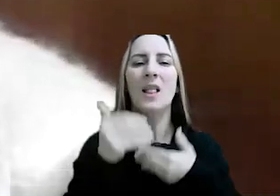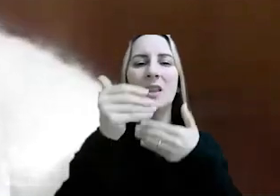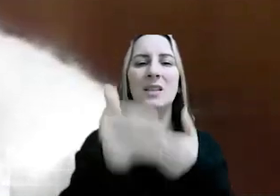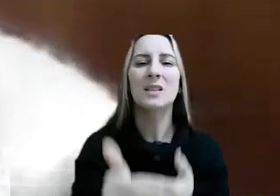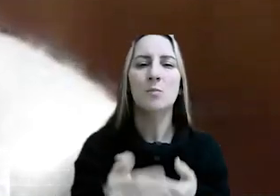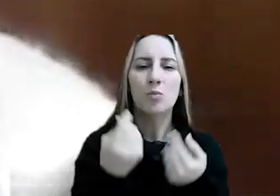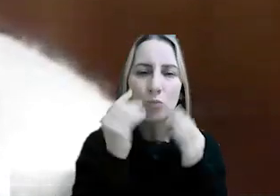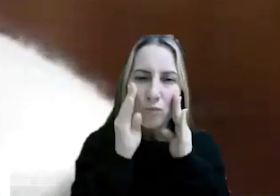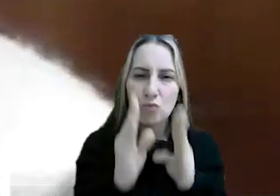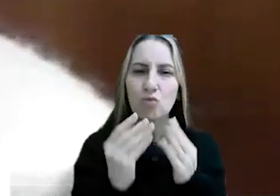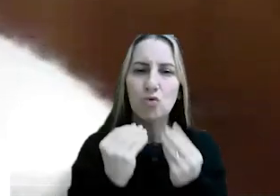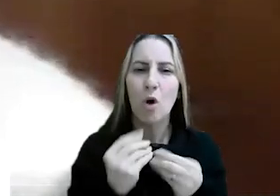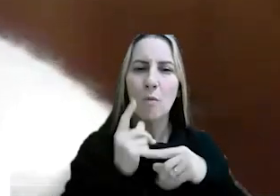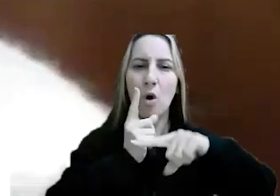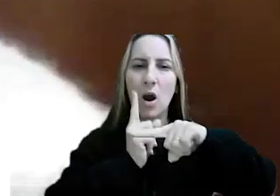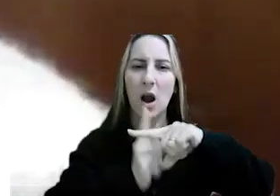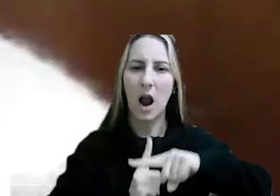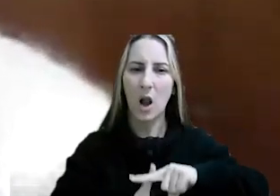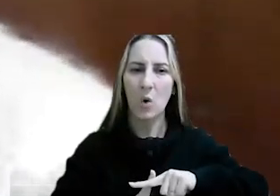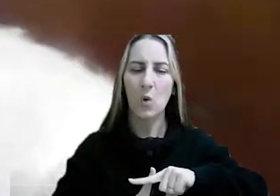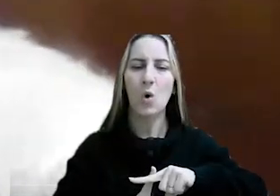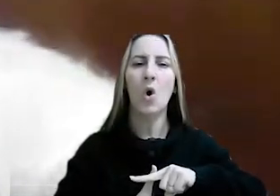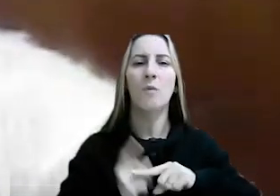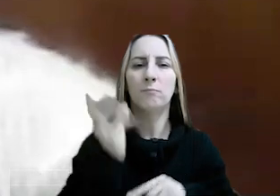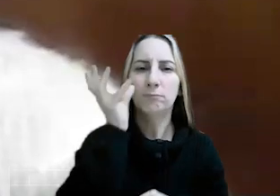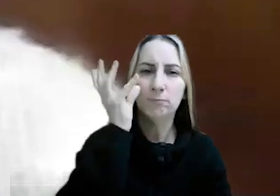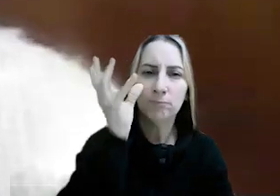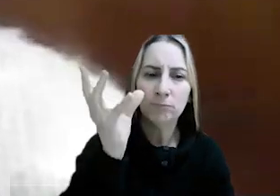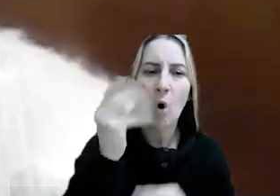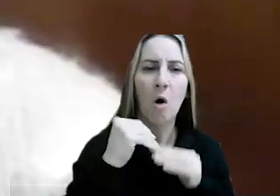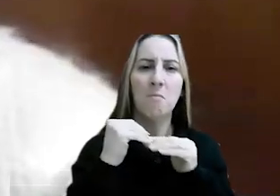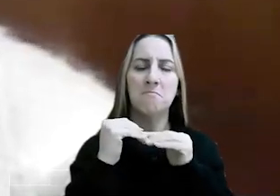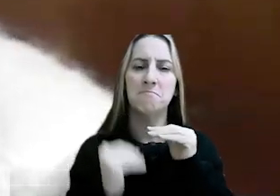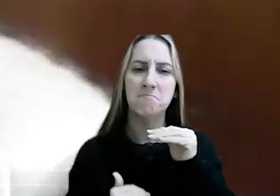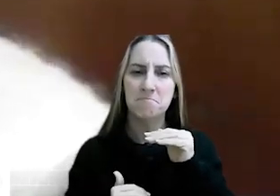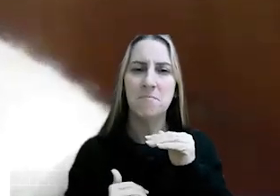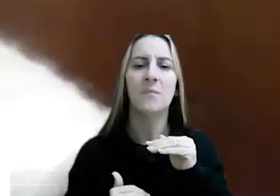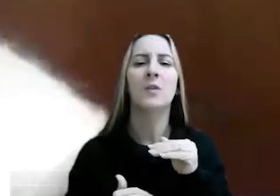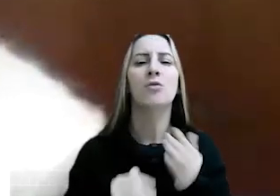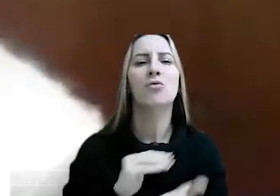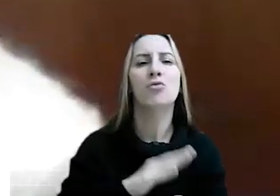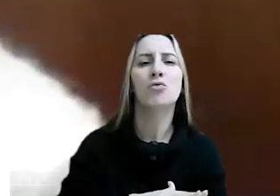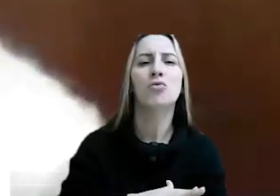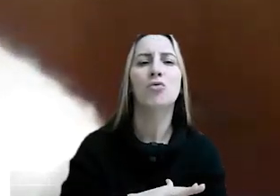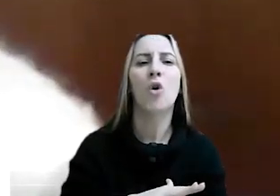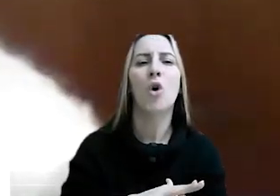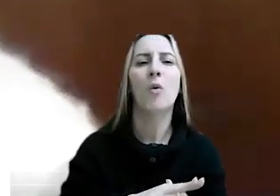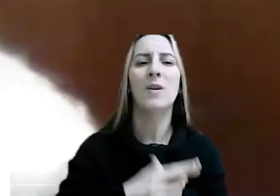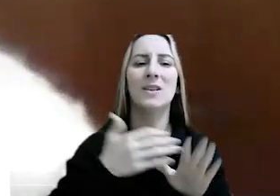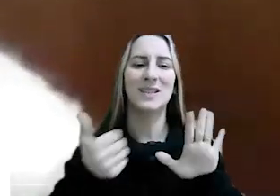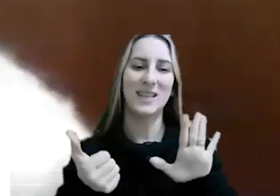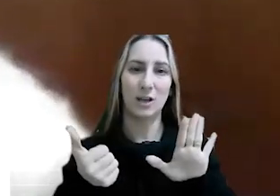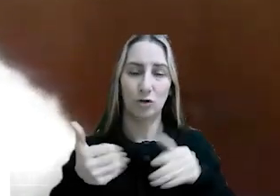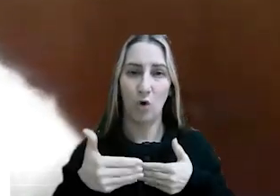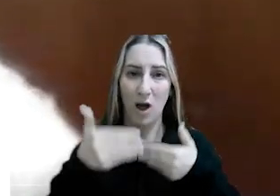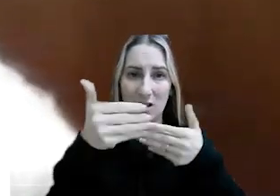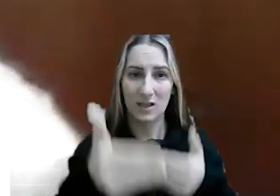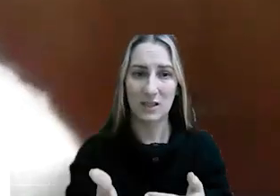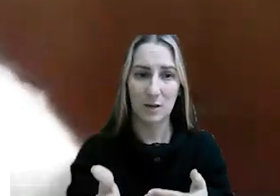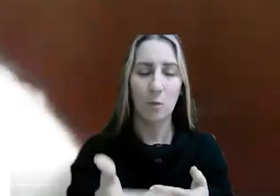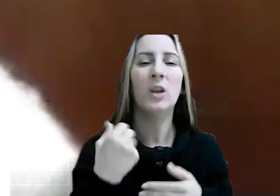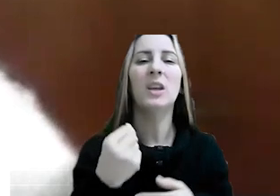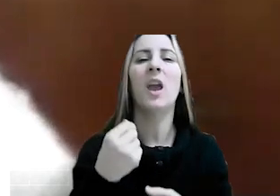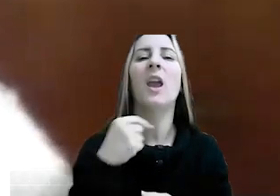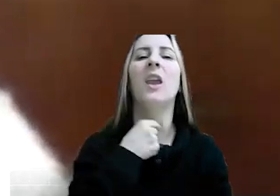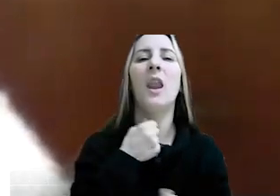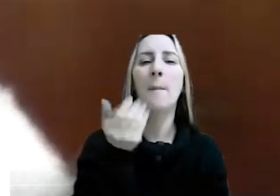tratamiento si el cálculo se realiza en exceso o defecto? En relación al sexto anticipo, para quienes opten por presentar y